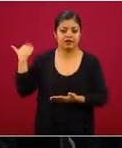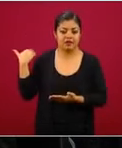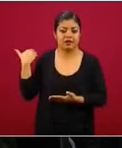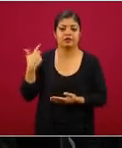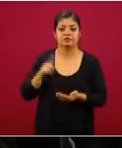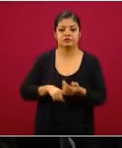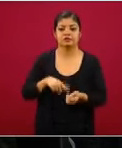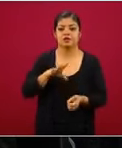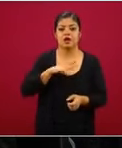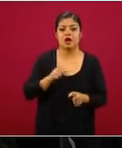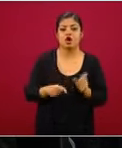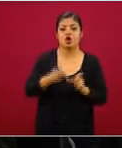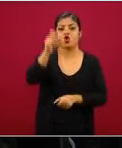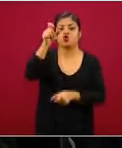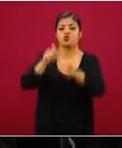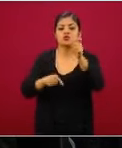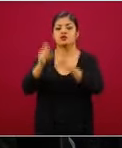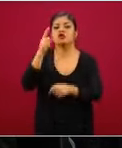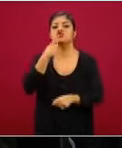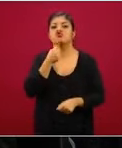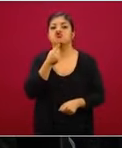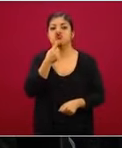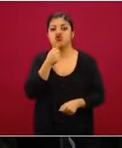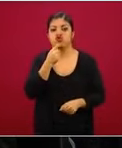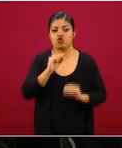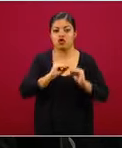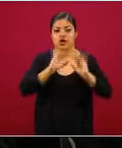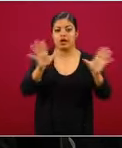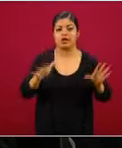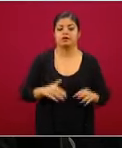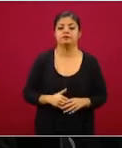las columnas de color rojo claro.